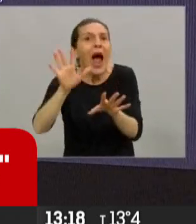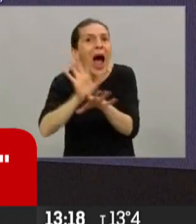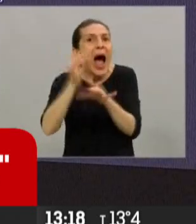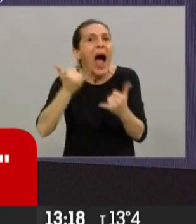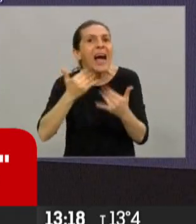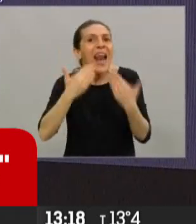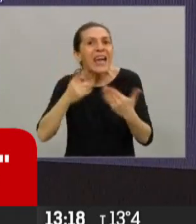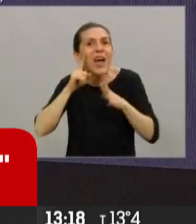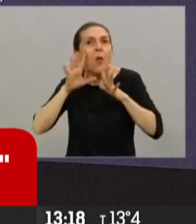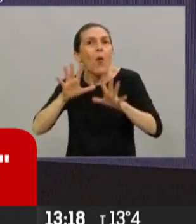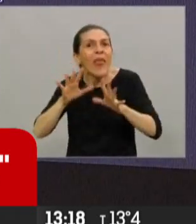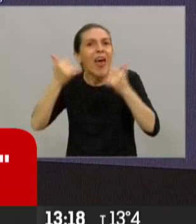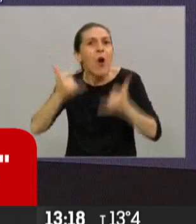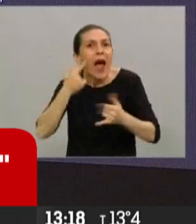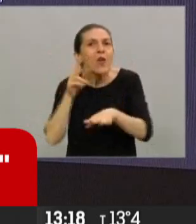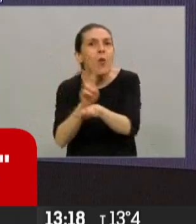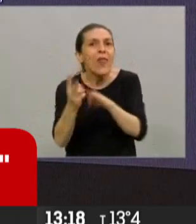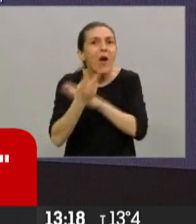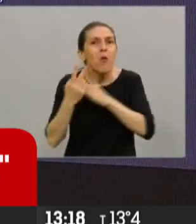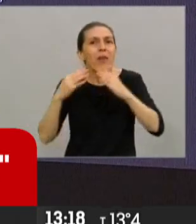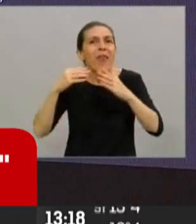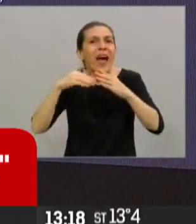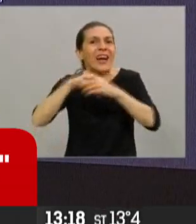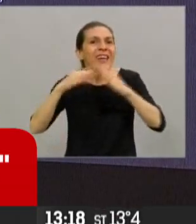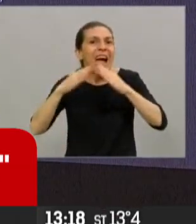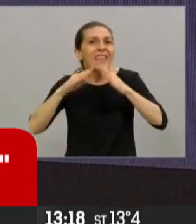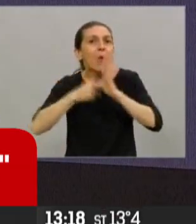tenido fundamentalmente en el área metropolitana de Buenos Aires.